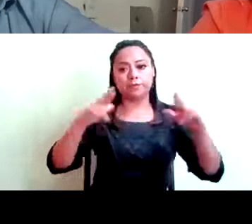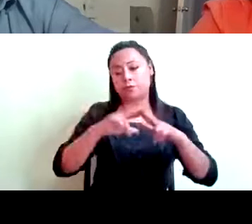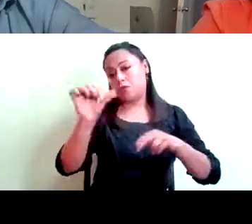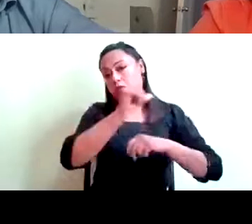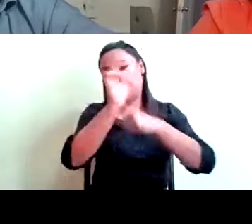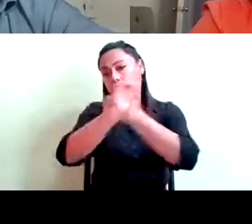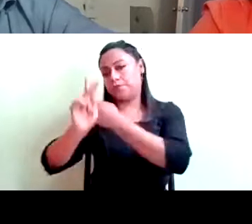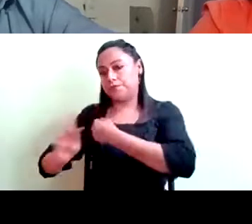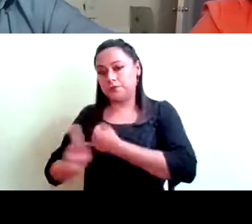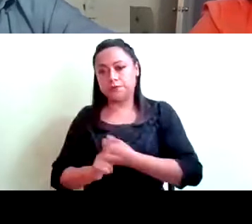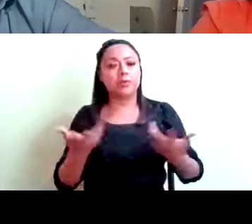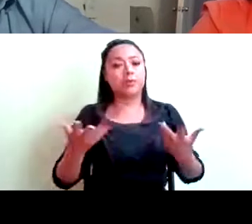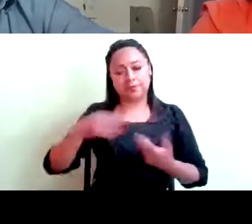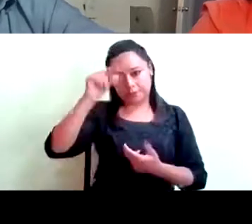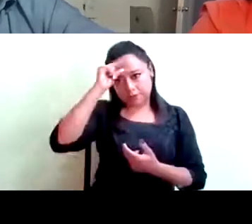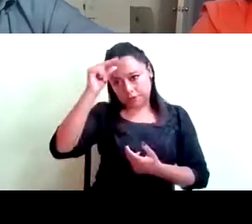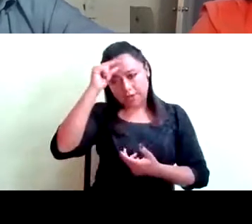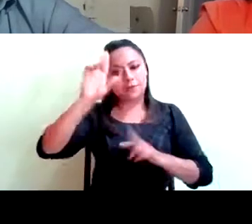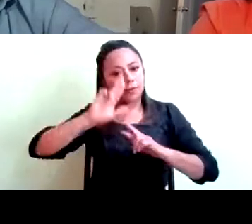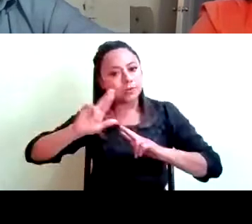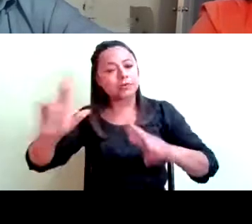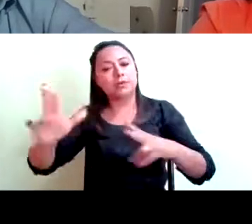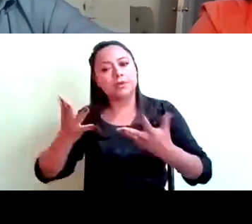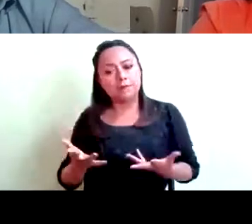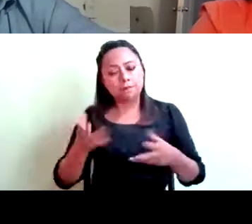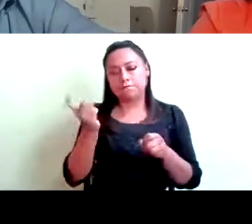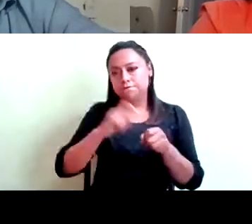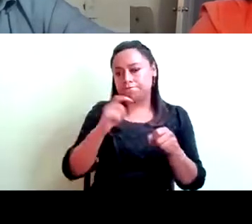sabio, el respetado, parte fundamental